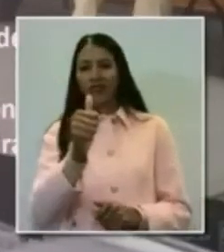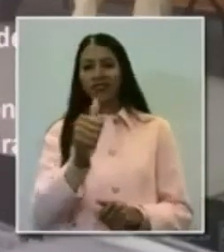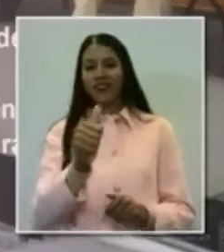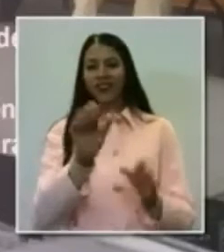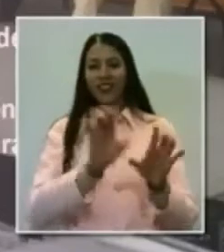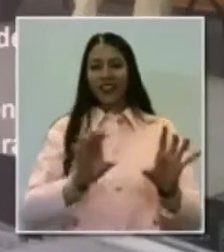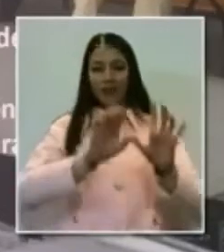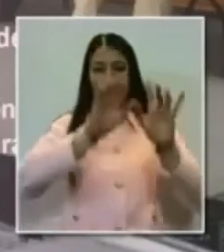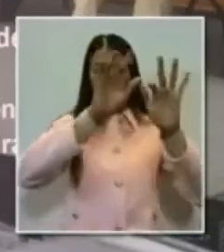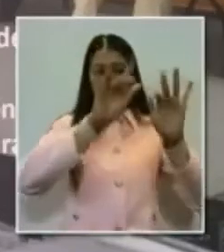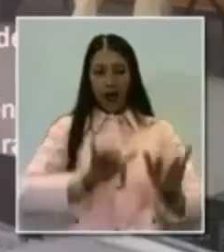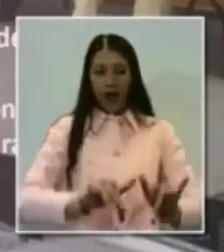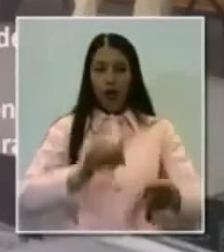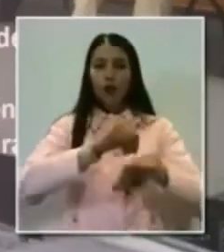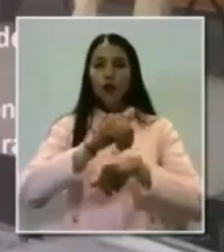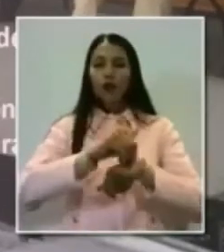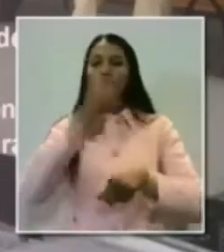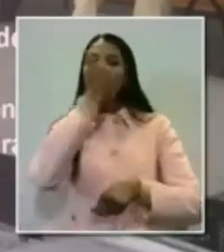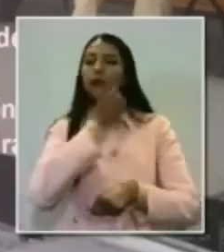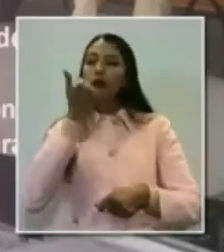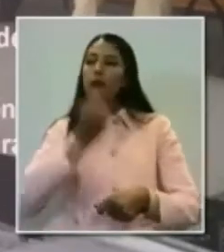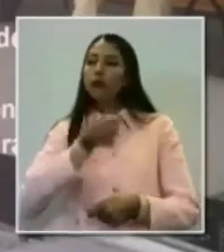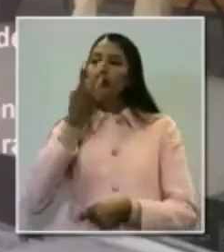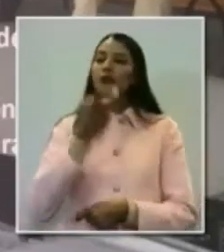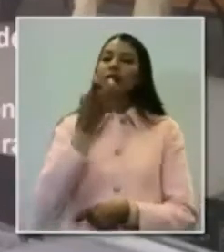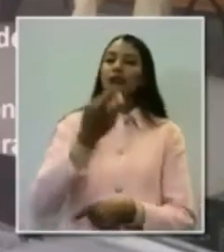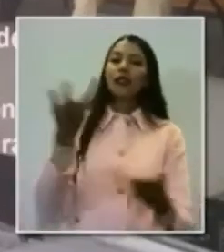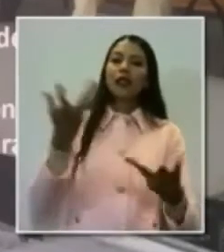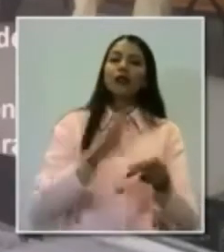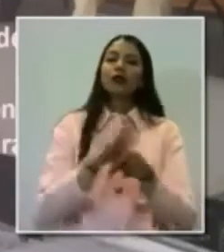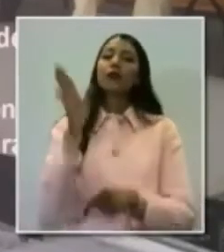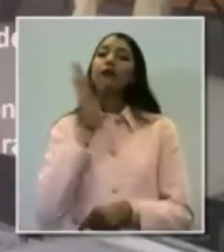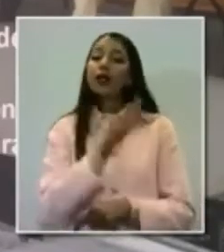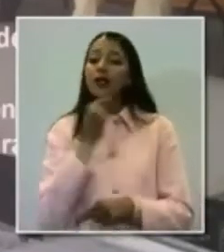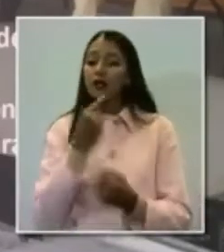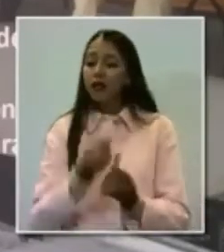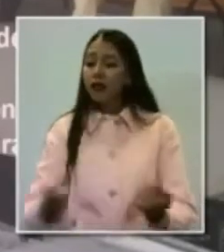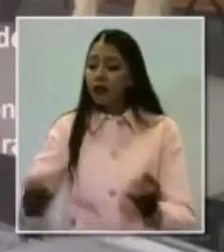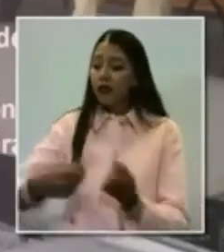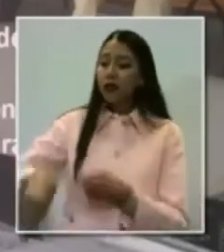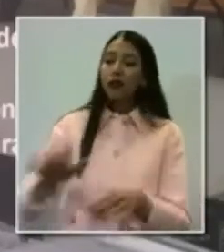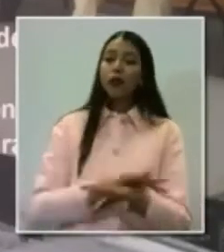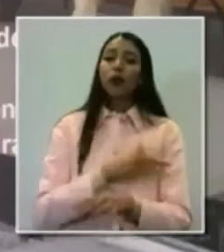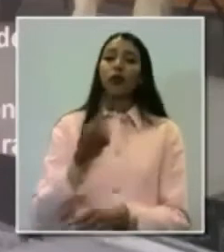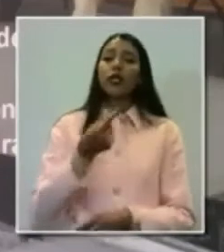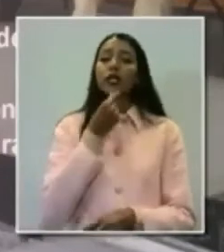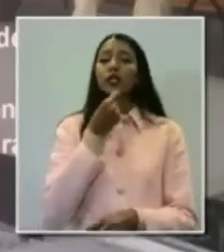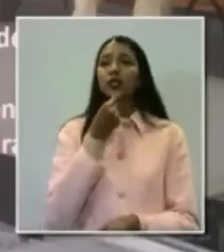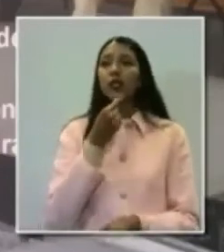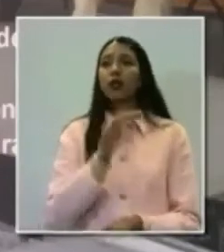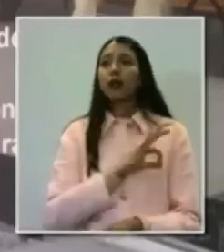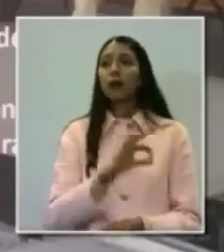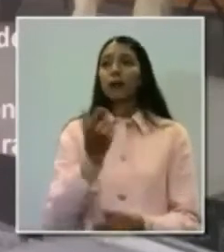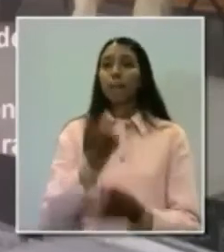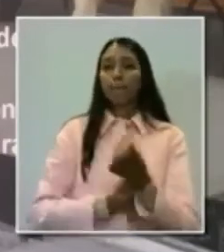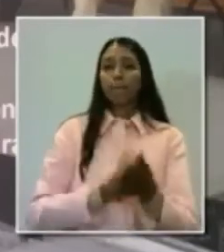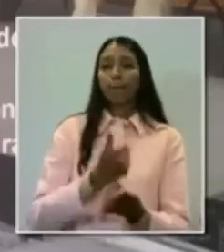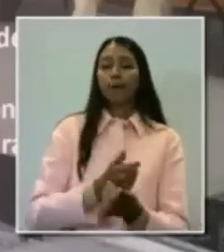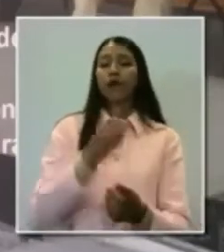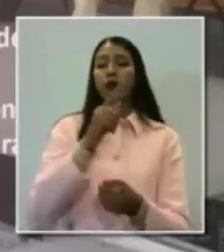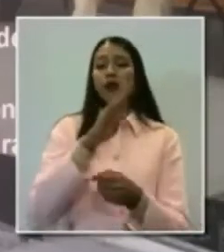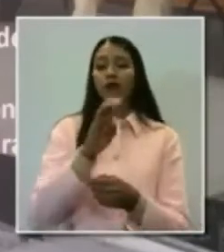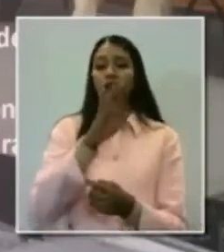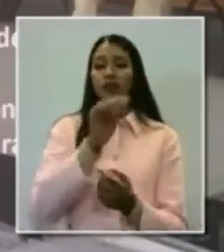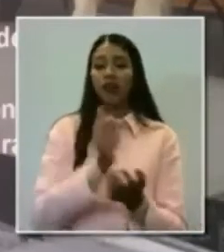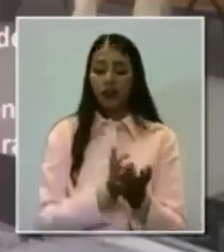el número de alumnos, y eso lo que implica es un daño para los niños, porque pues no son niños que puedan participar por una